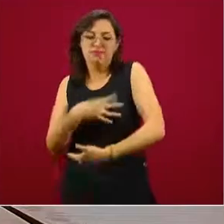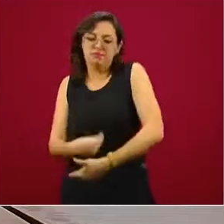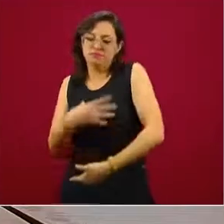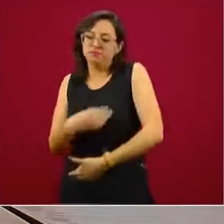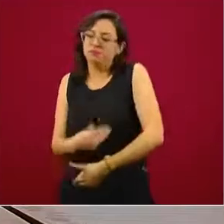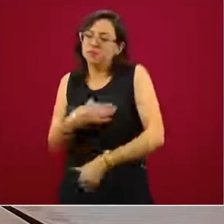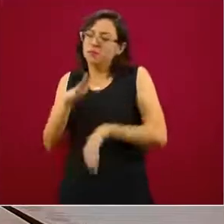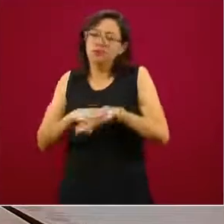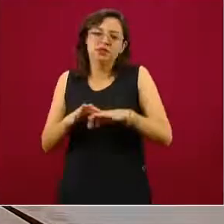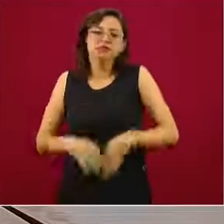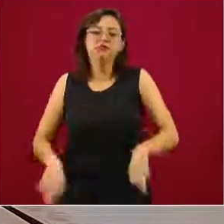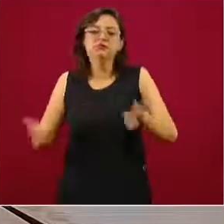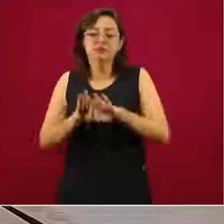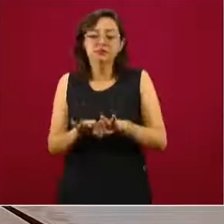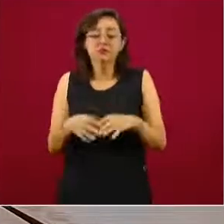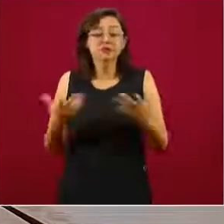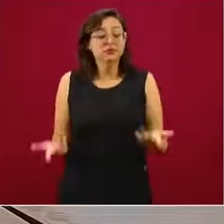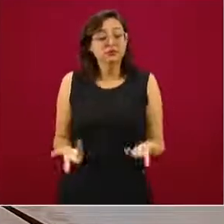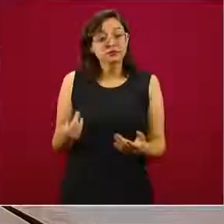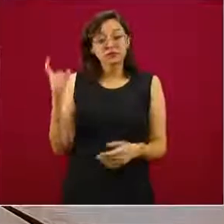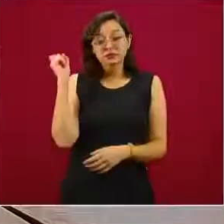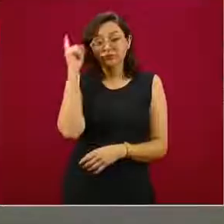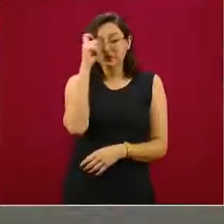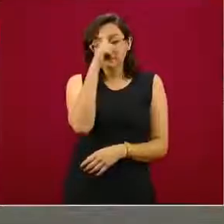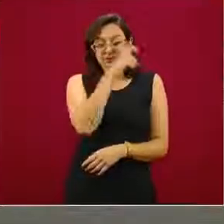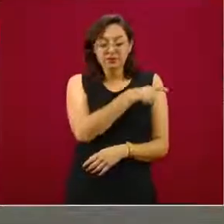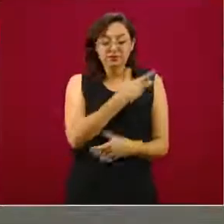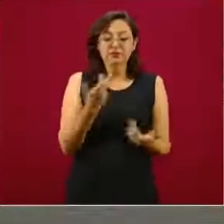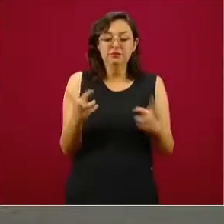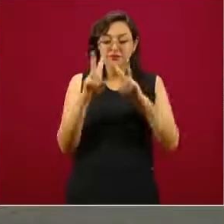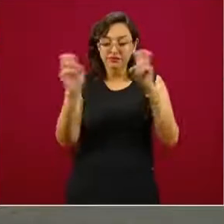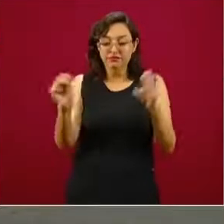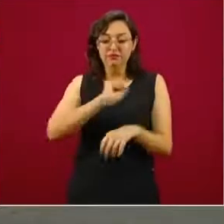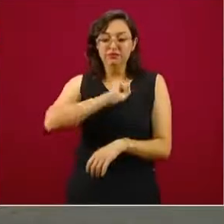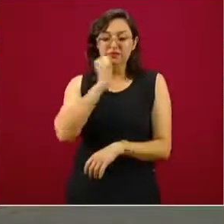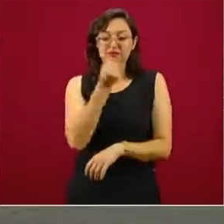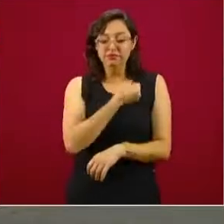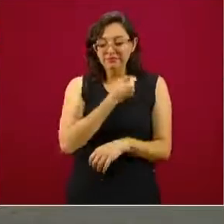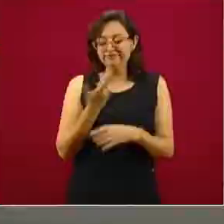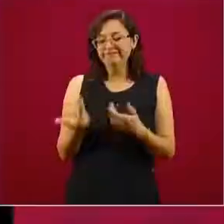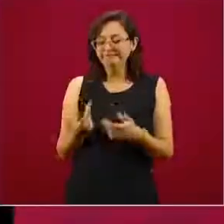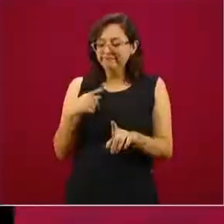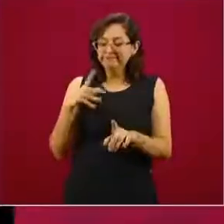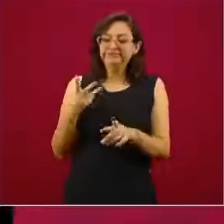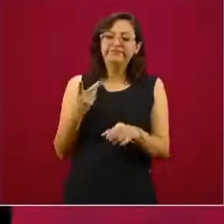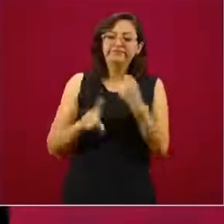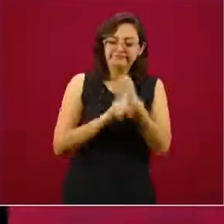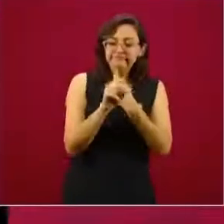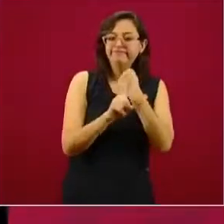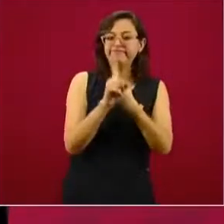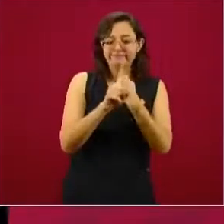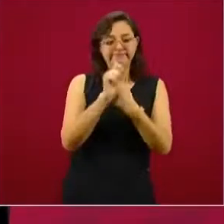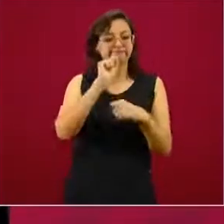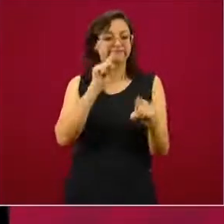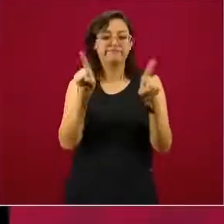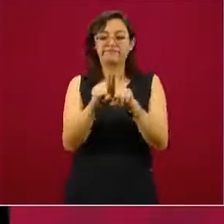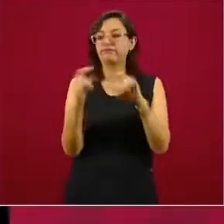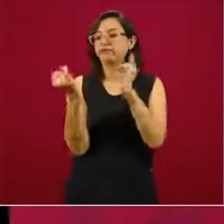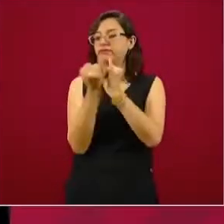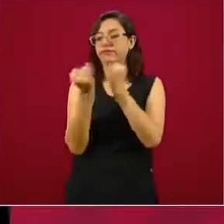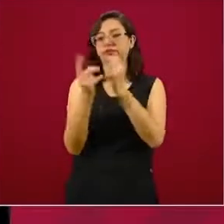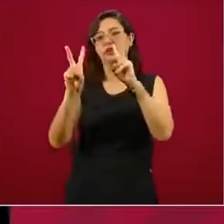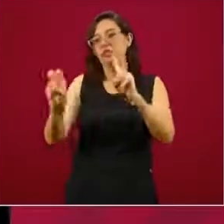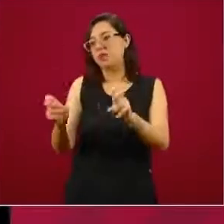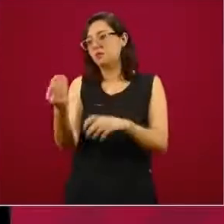lactancia materna. Entonces, este es un reto mayúsculo de la salud pública, una más que se suma, igual que los alimentos no saludables,